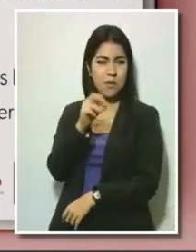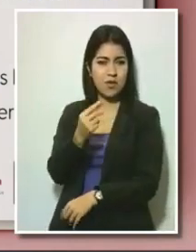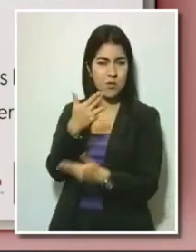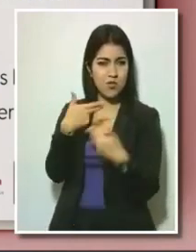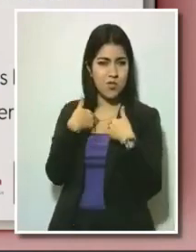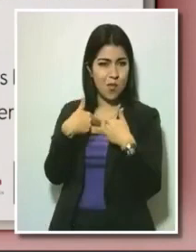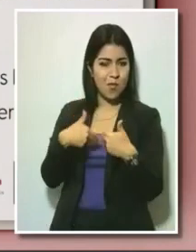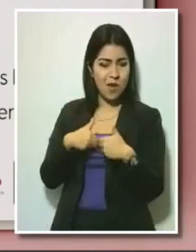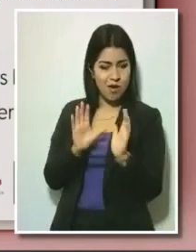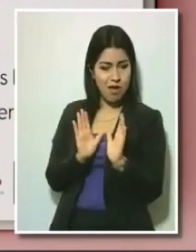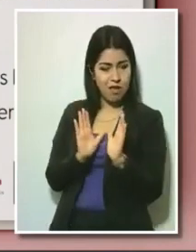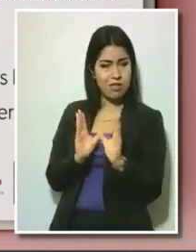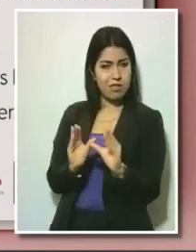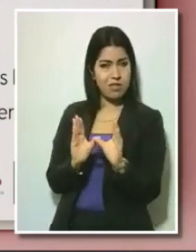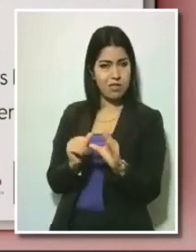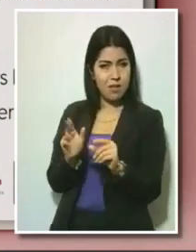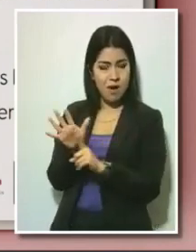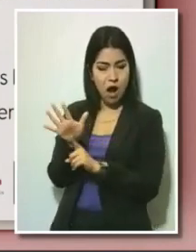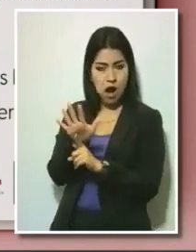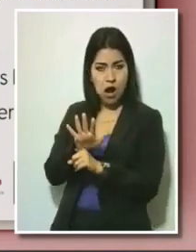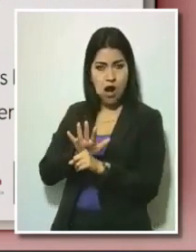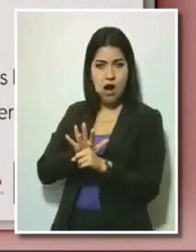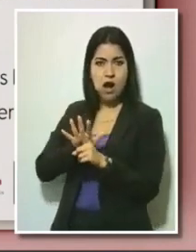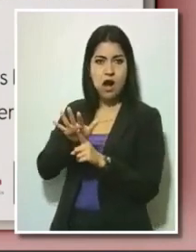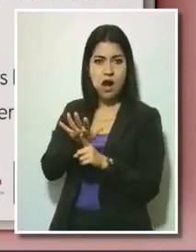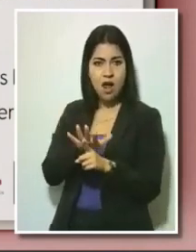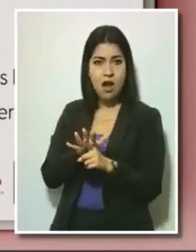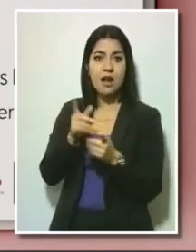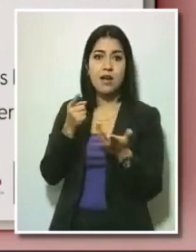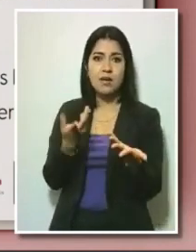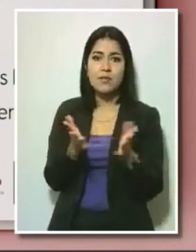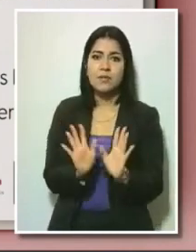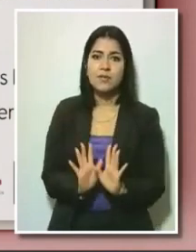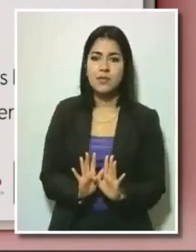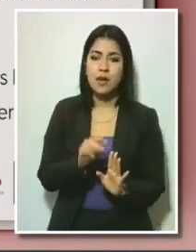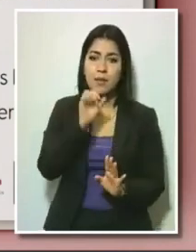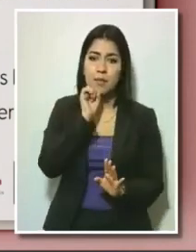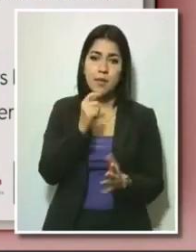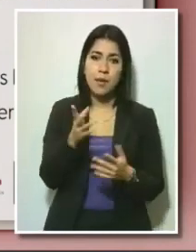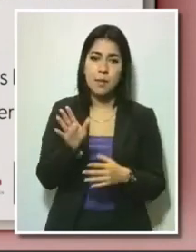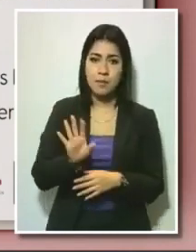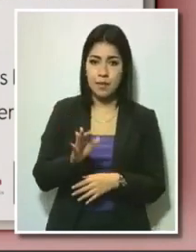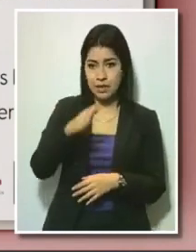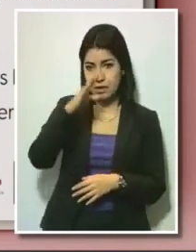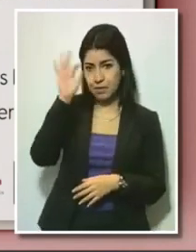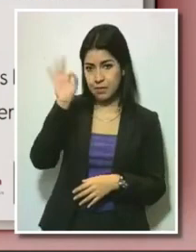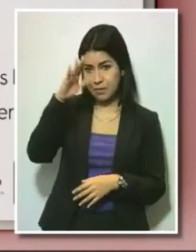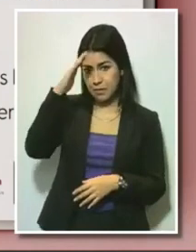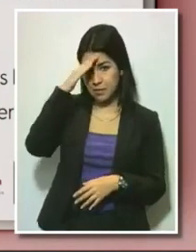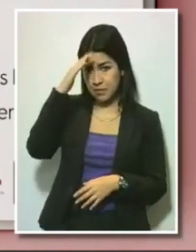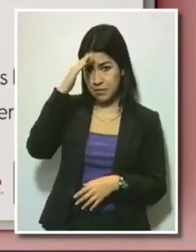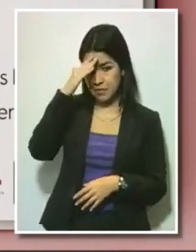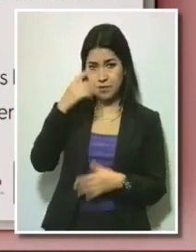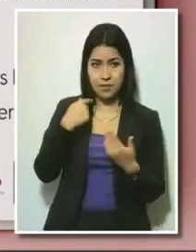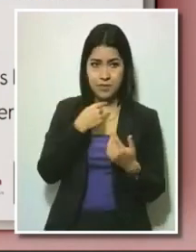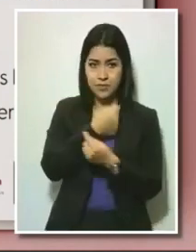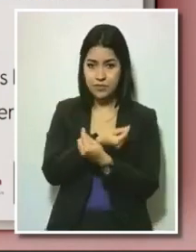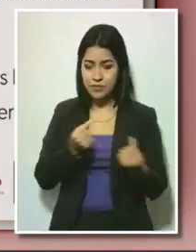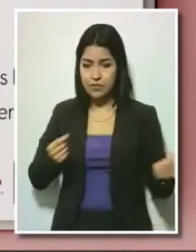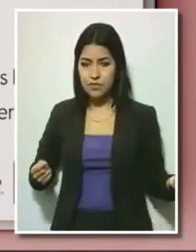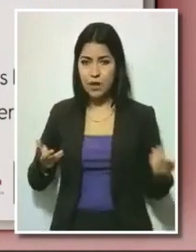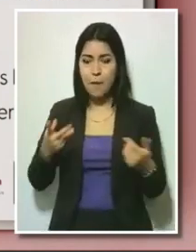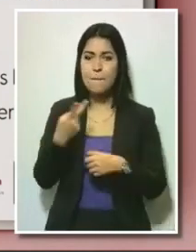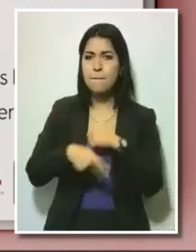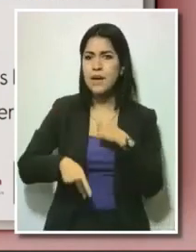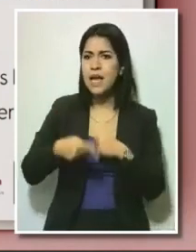humano adoctrinarlo, a menos que consideren que somos menores de edad. Tienen contenidos peligrosos. ¿Qué es peligroso?